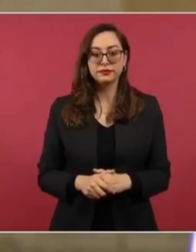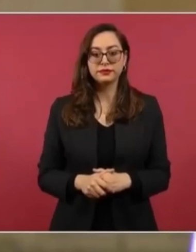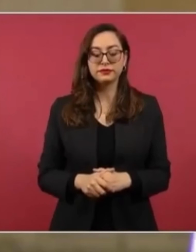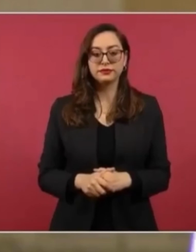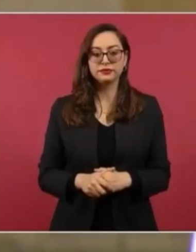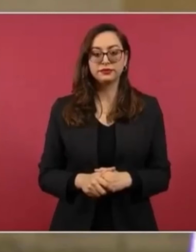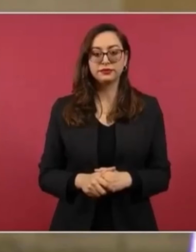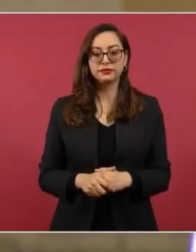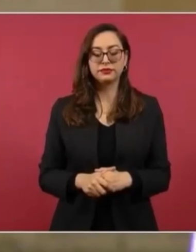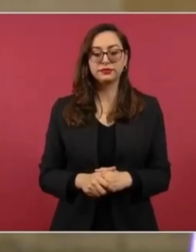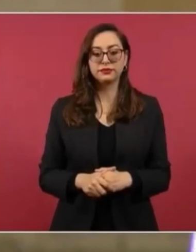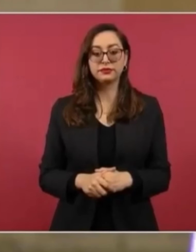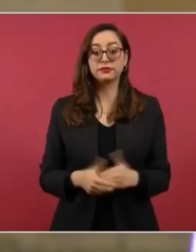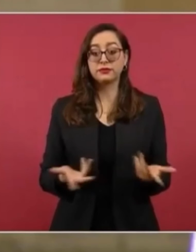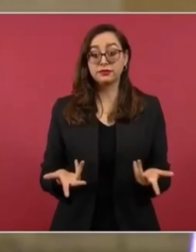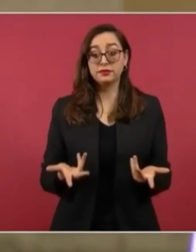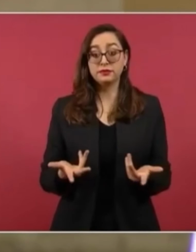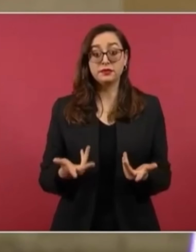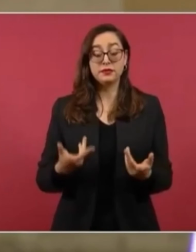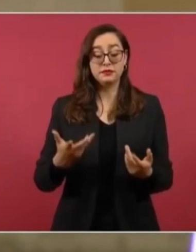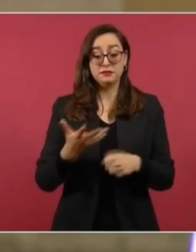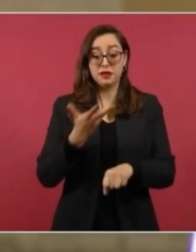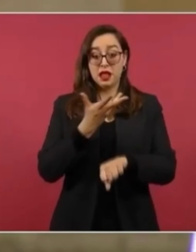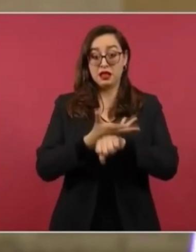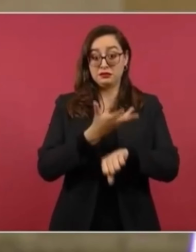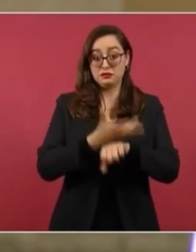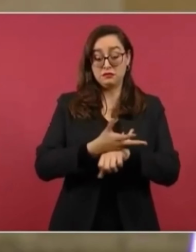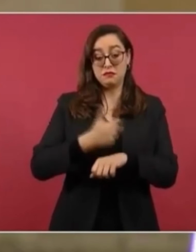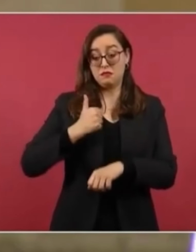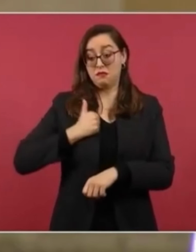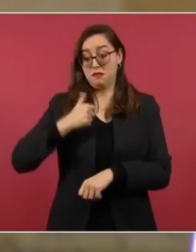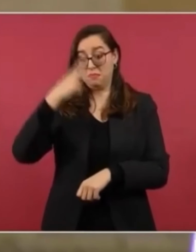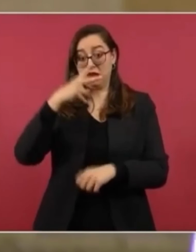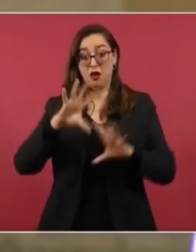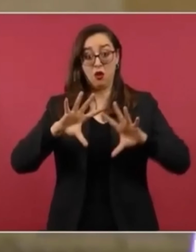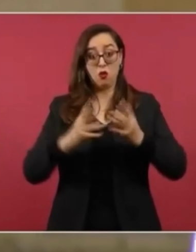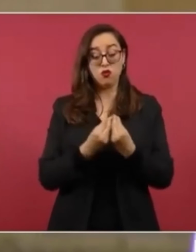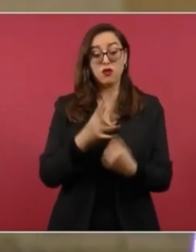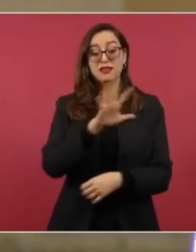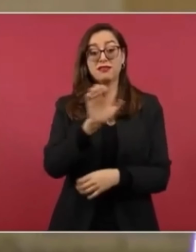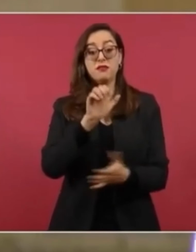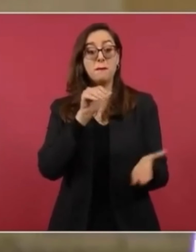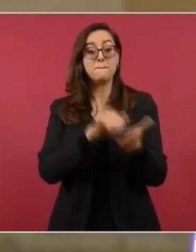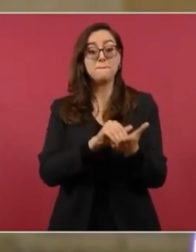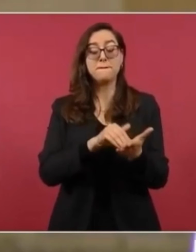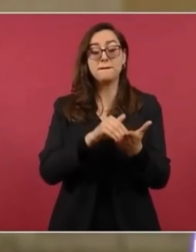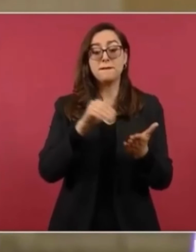viven 500,000 millones de personas. Tenemos un ecosistema de innovación muy